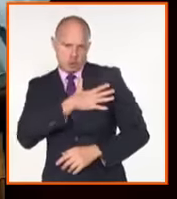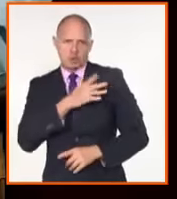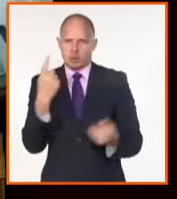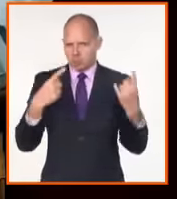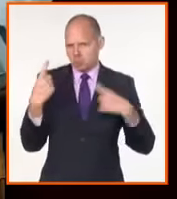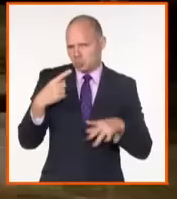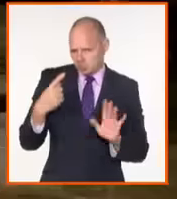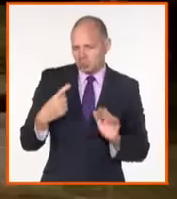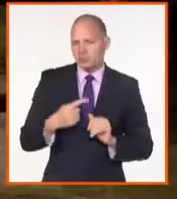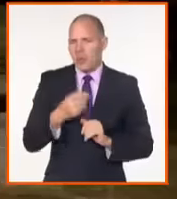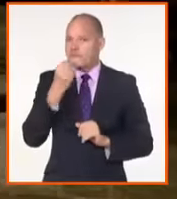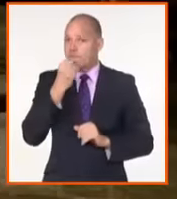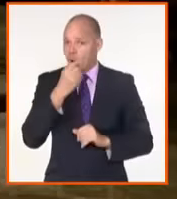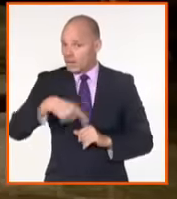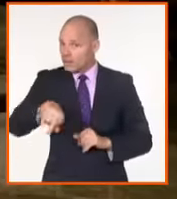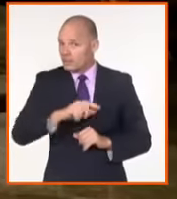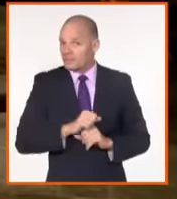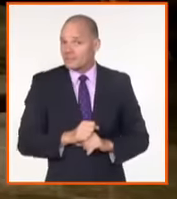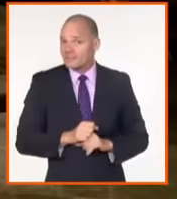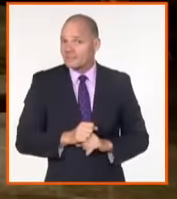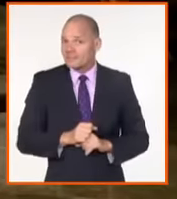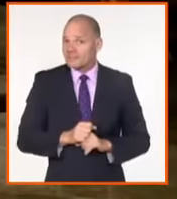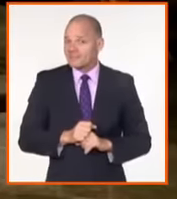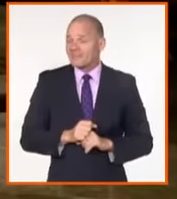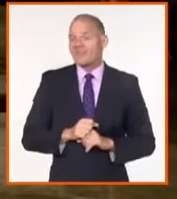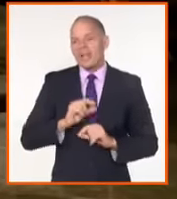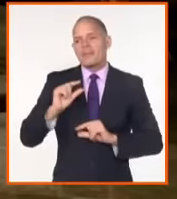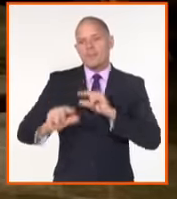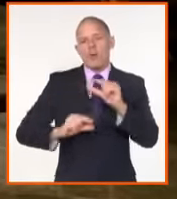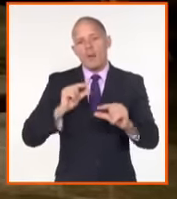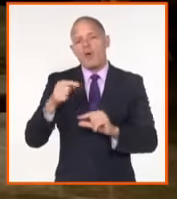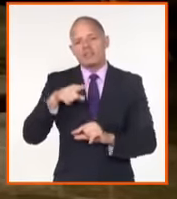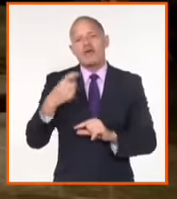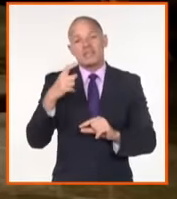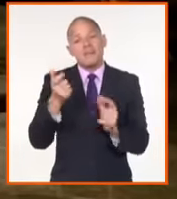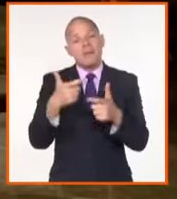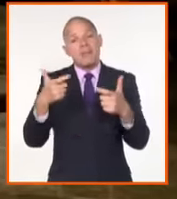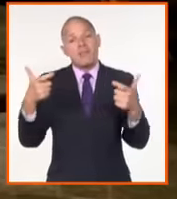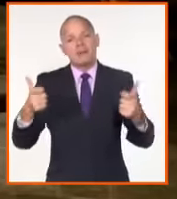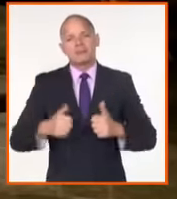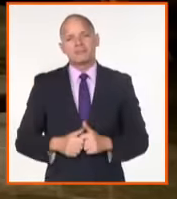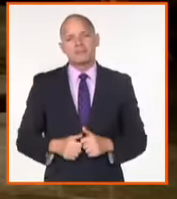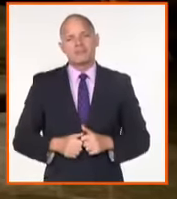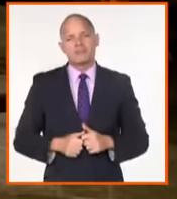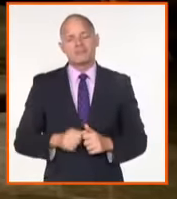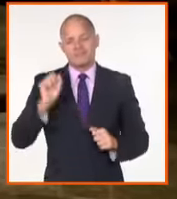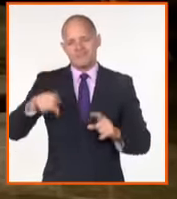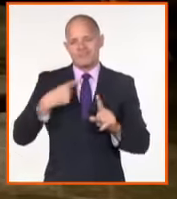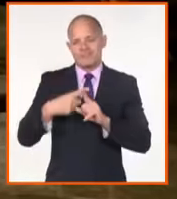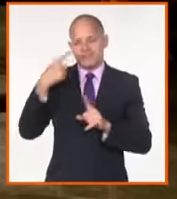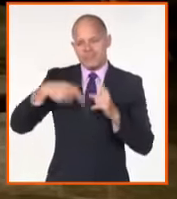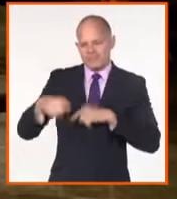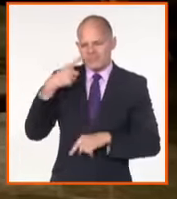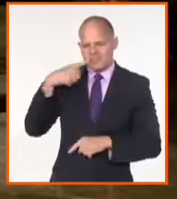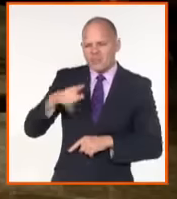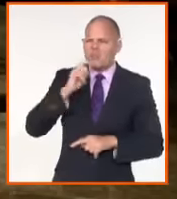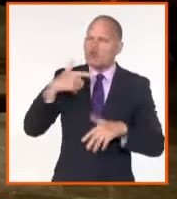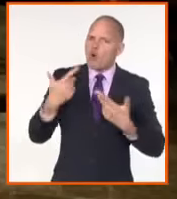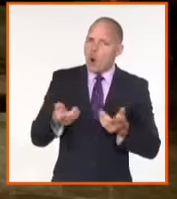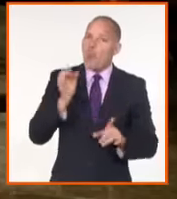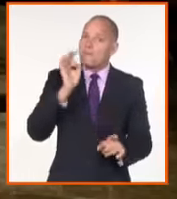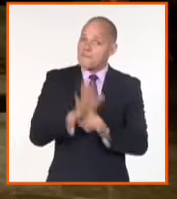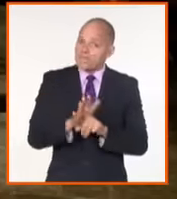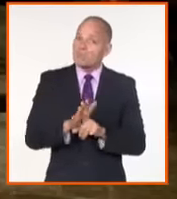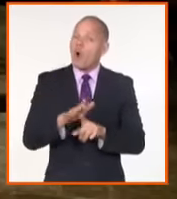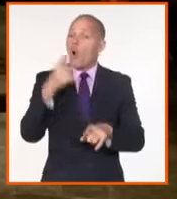estatal y el no estatal, y esclarecer todo eso y ver los encadenamientos que se están produciendo entre el sector estatal y el